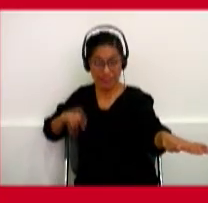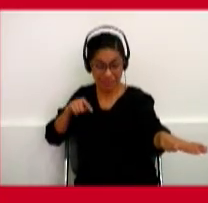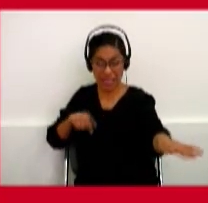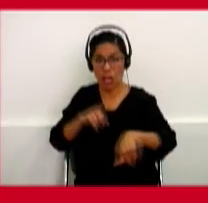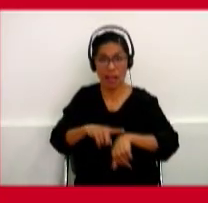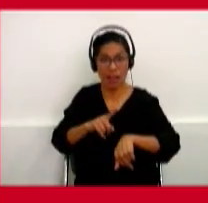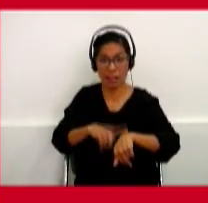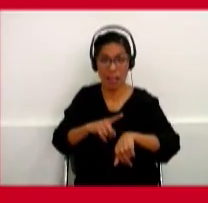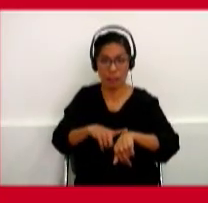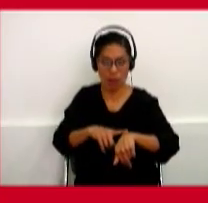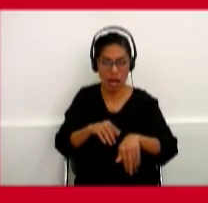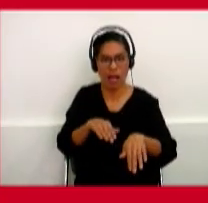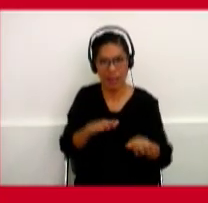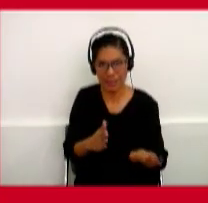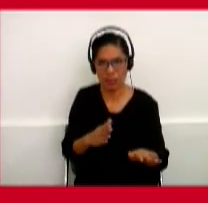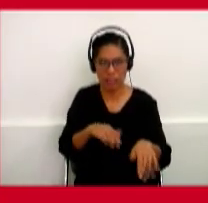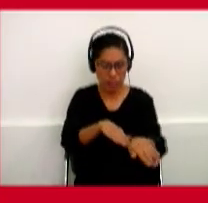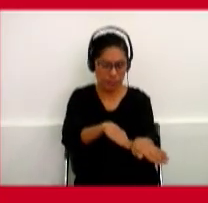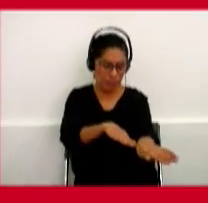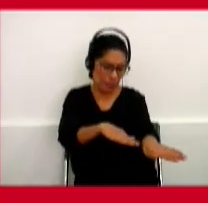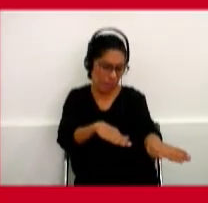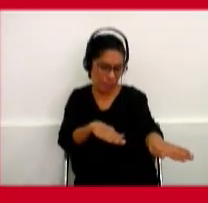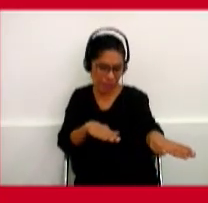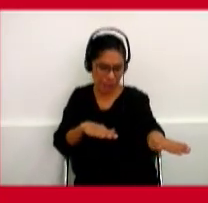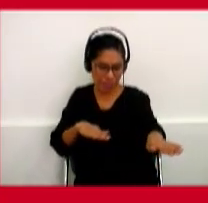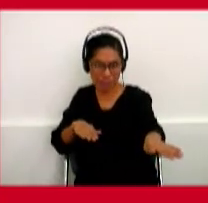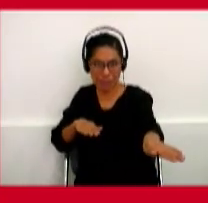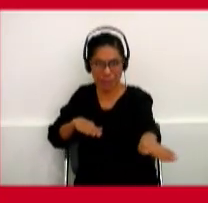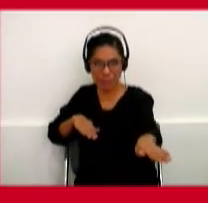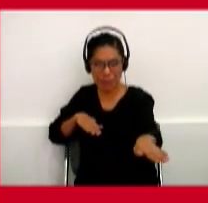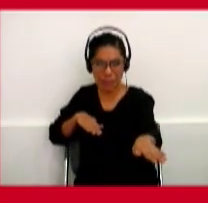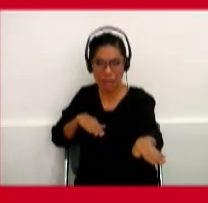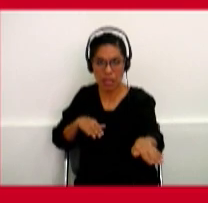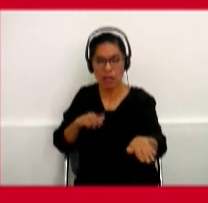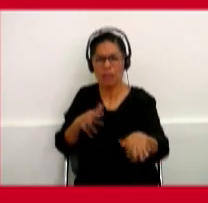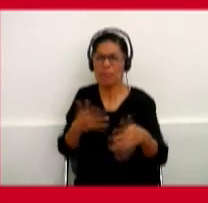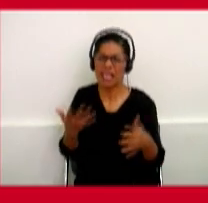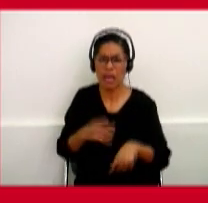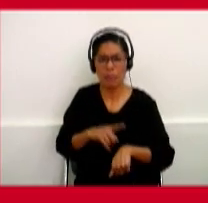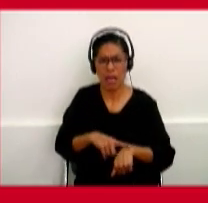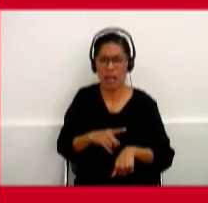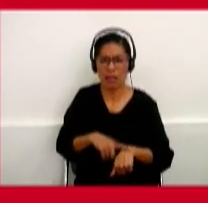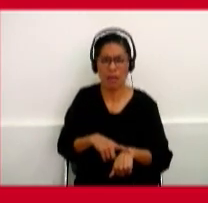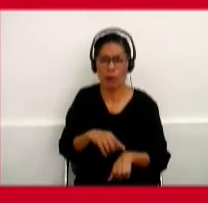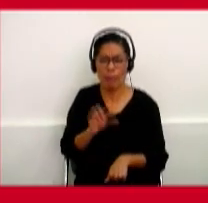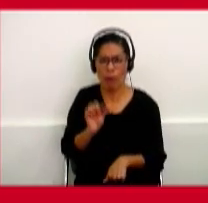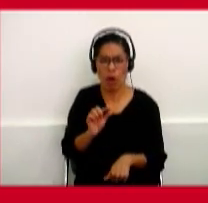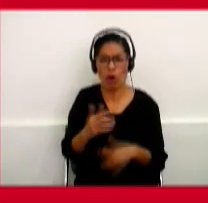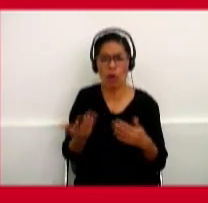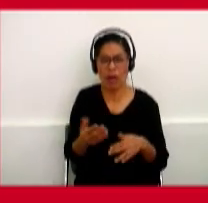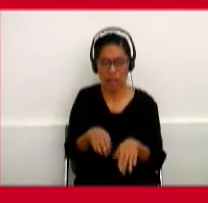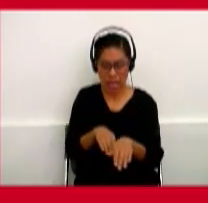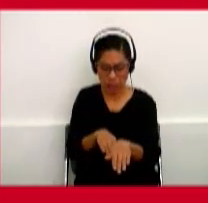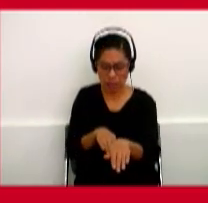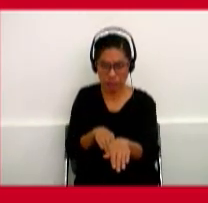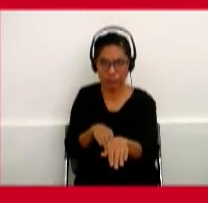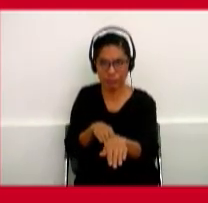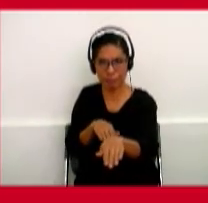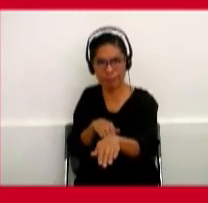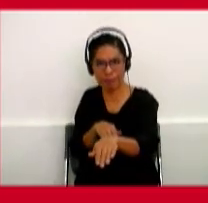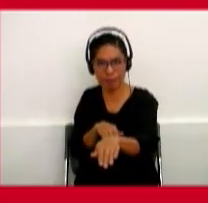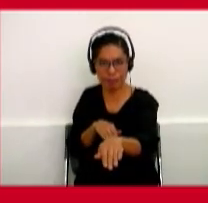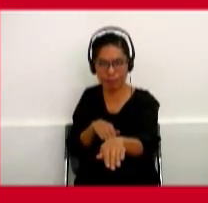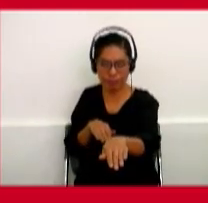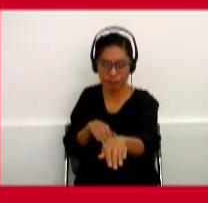el hacer cola es un desafío para ti, puedes hacer cambios en tus operaciones para minimizar el tiempo en las colas, lo que significa que tus tiempos de ciclo